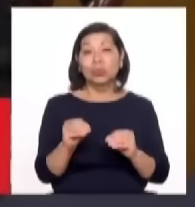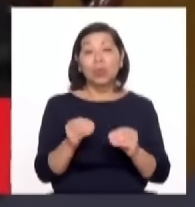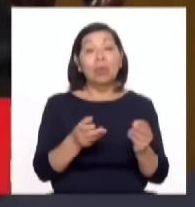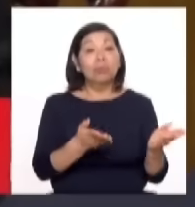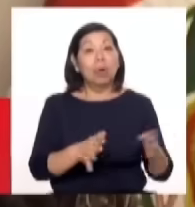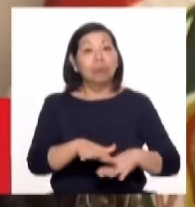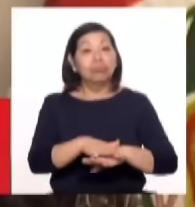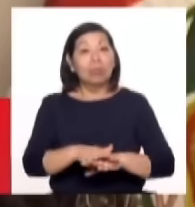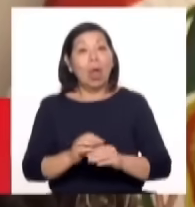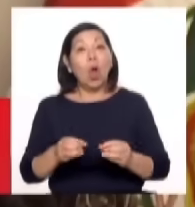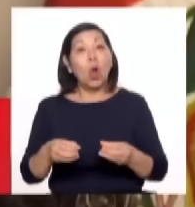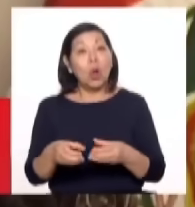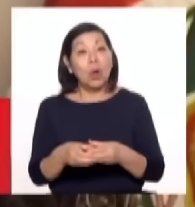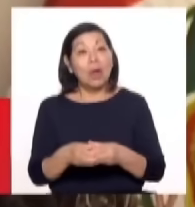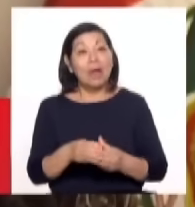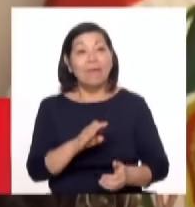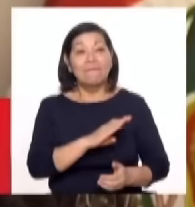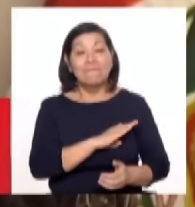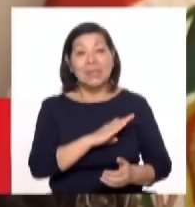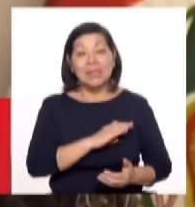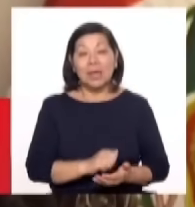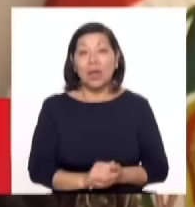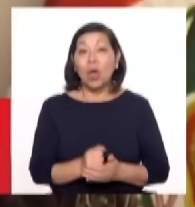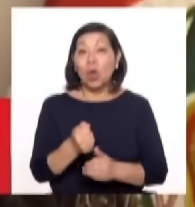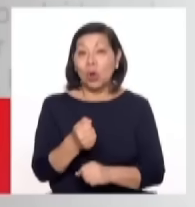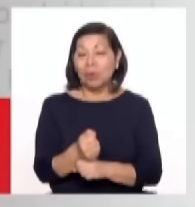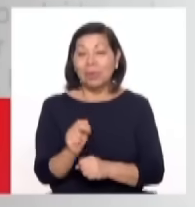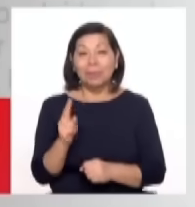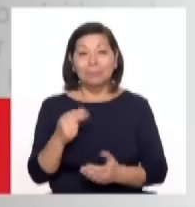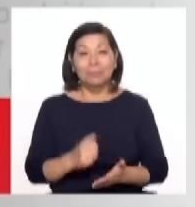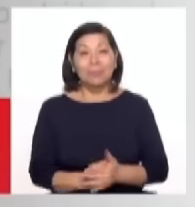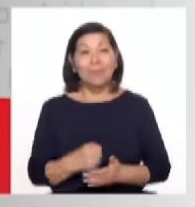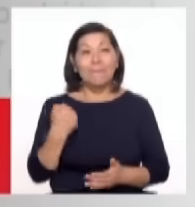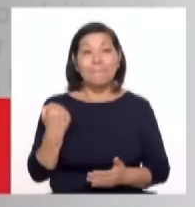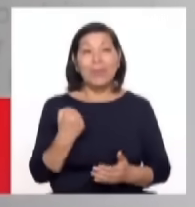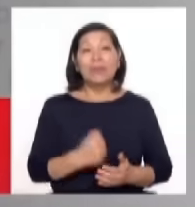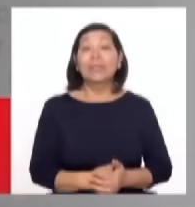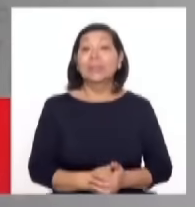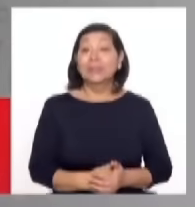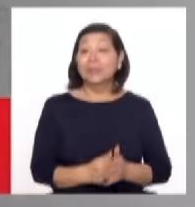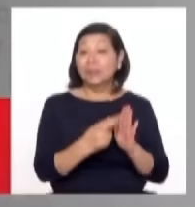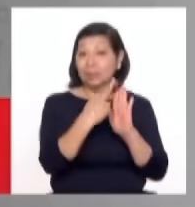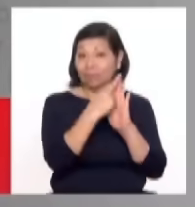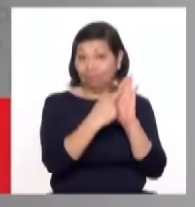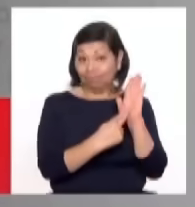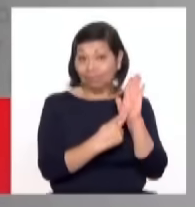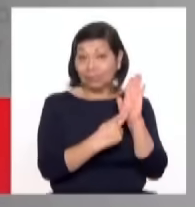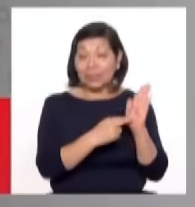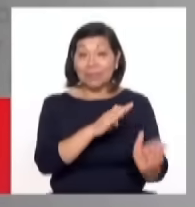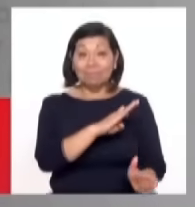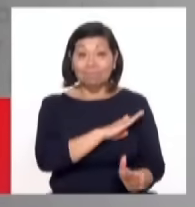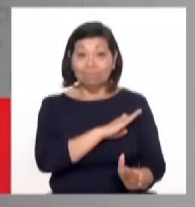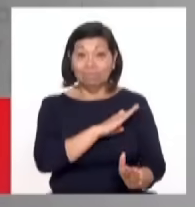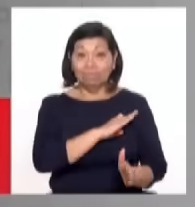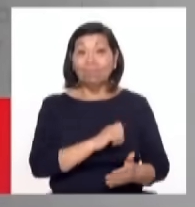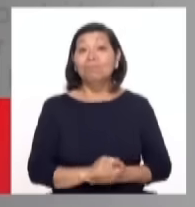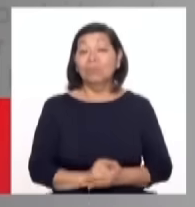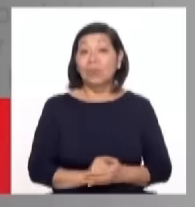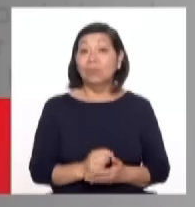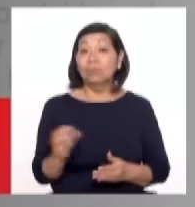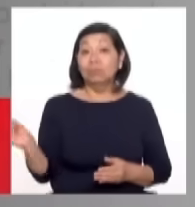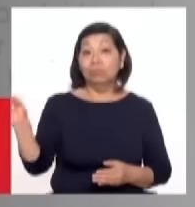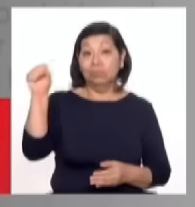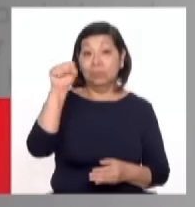como coordinadora del equipo especial de fiscales contra la corrupción del poder. Según una resolución de la Fiscalía, en su lugar se